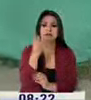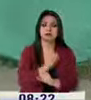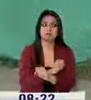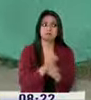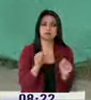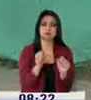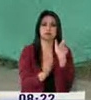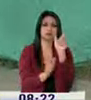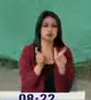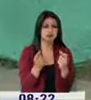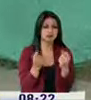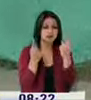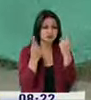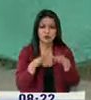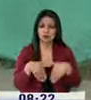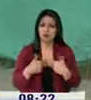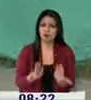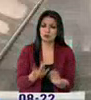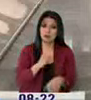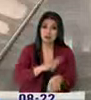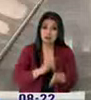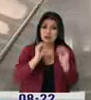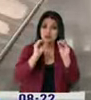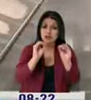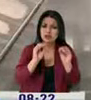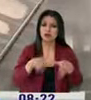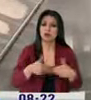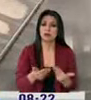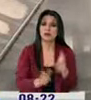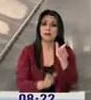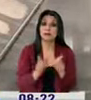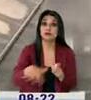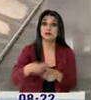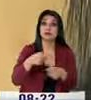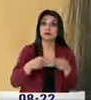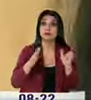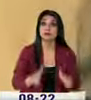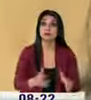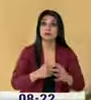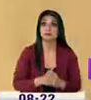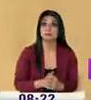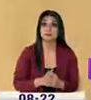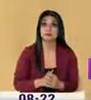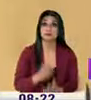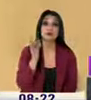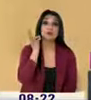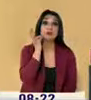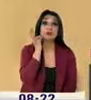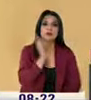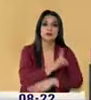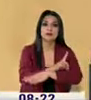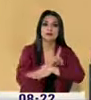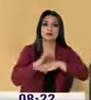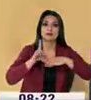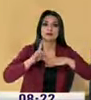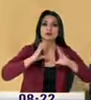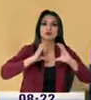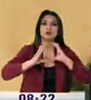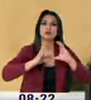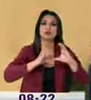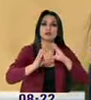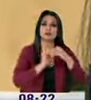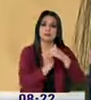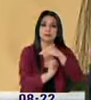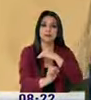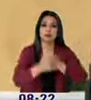ha conmocionado y sorprendido a la ciudadanía, sobre todo a los capitalinos. Andrea González, directora de comunicación del